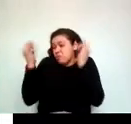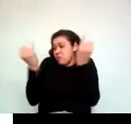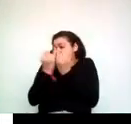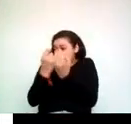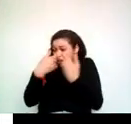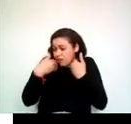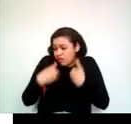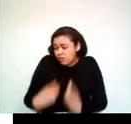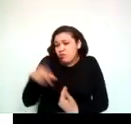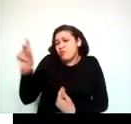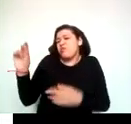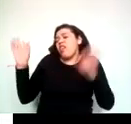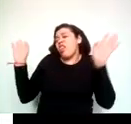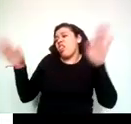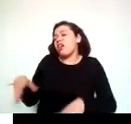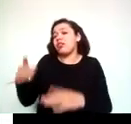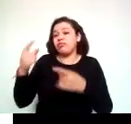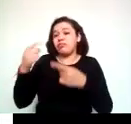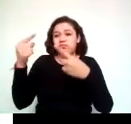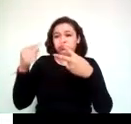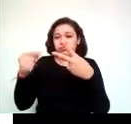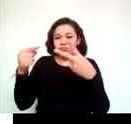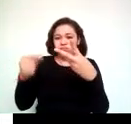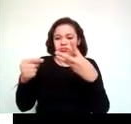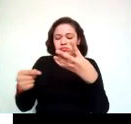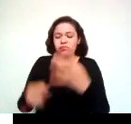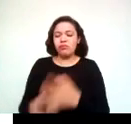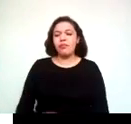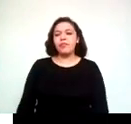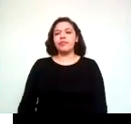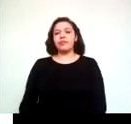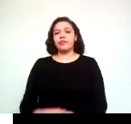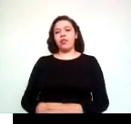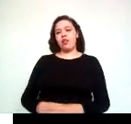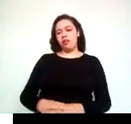se sugieren, etcétera, etcétera, etcétera. Entonces, sí podemos tener